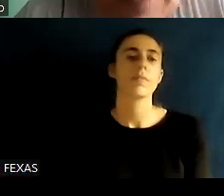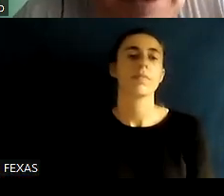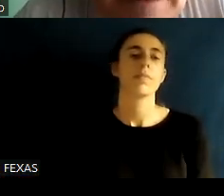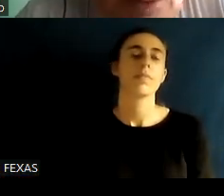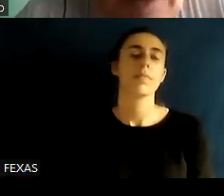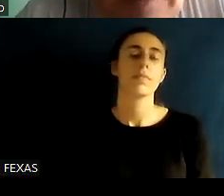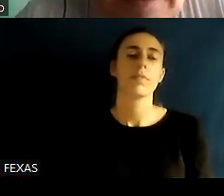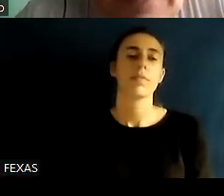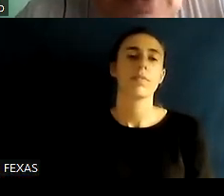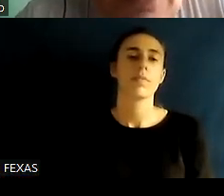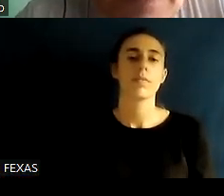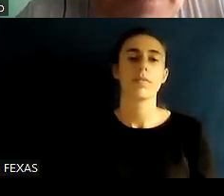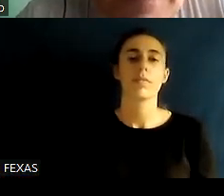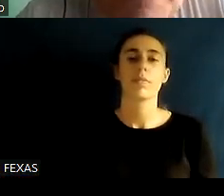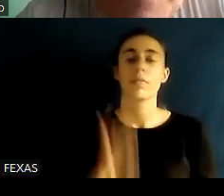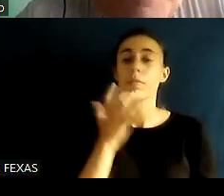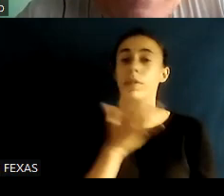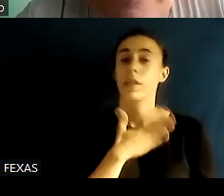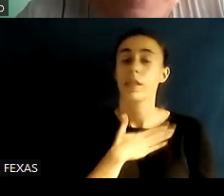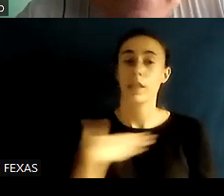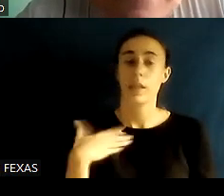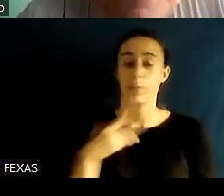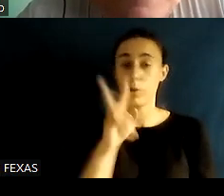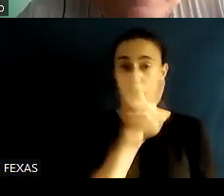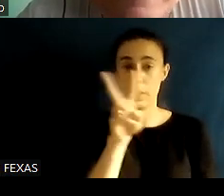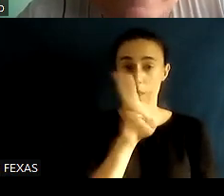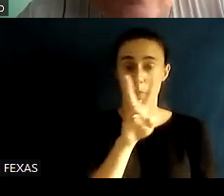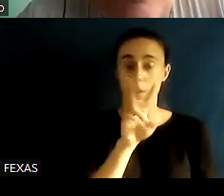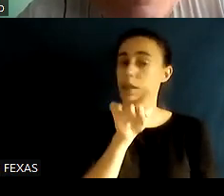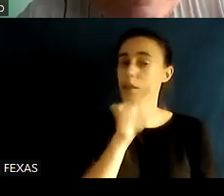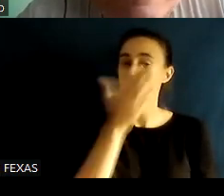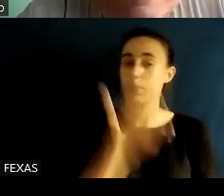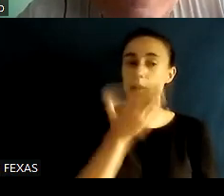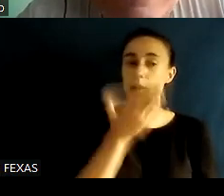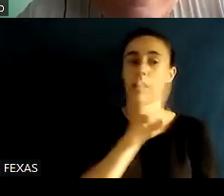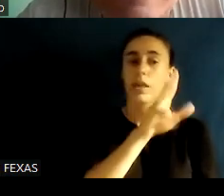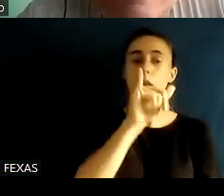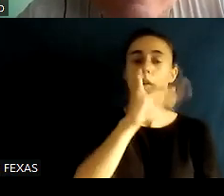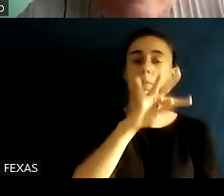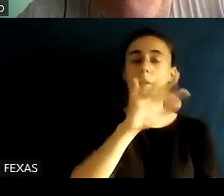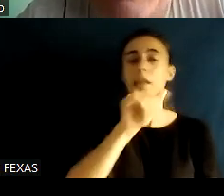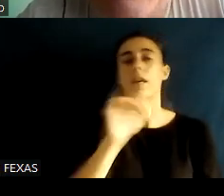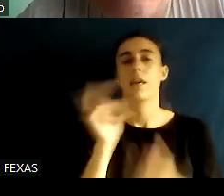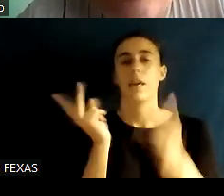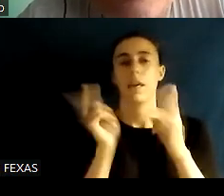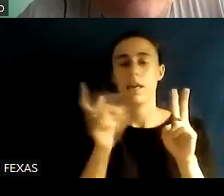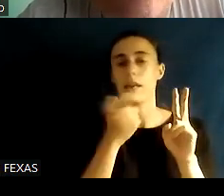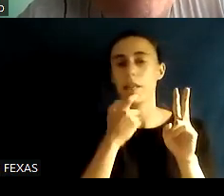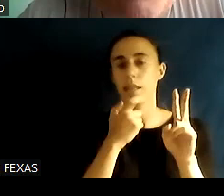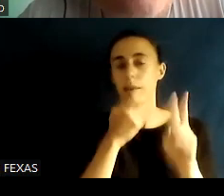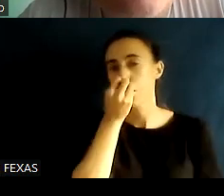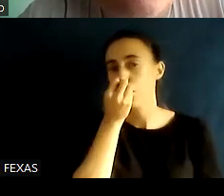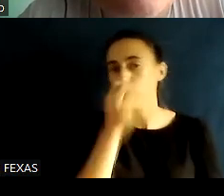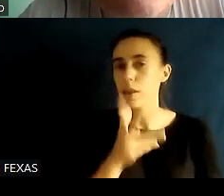Si lo que pretendemos es introducir vitaminas, el Vitactive nos puede venir también de perlas, porque aquí tenemos